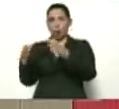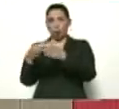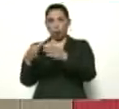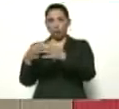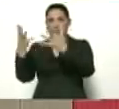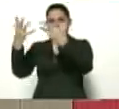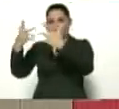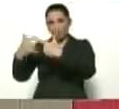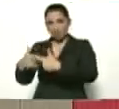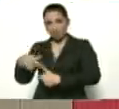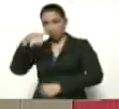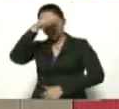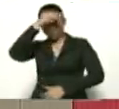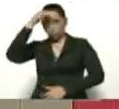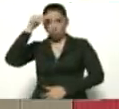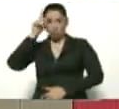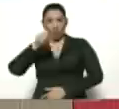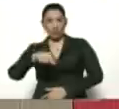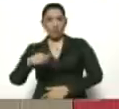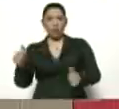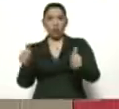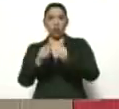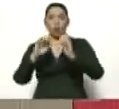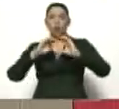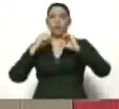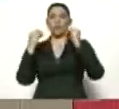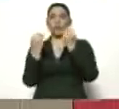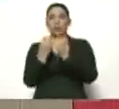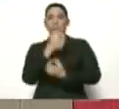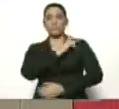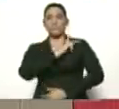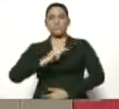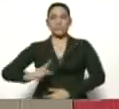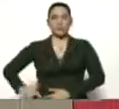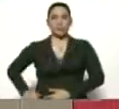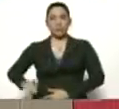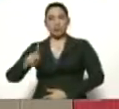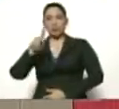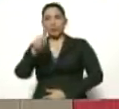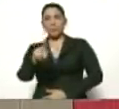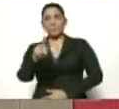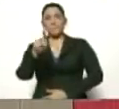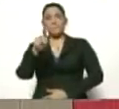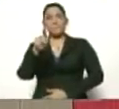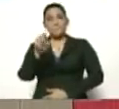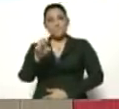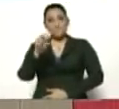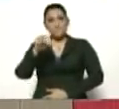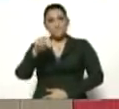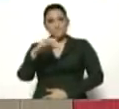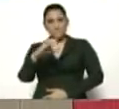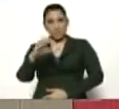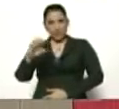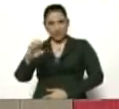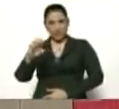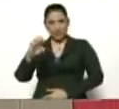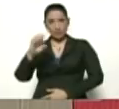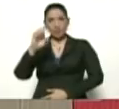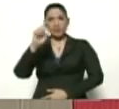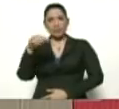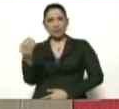y con la oficina del vicepresidente mike pence que además